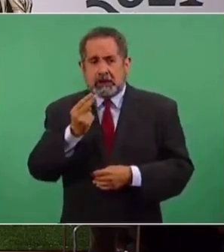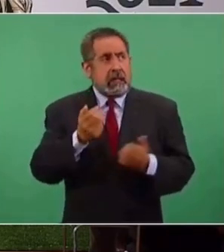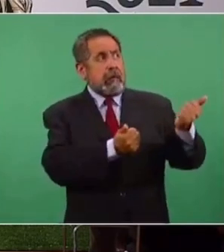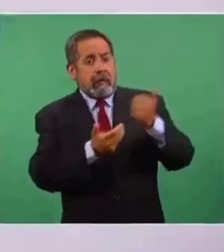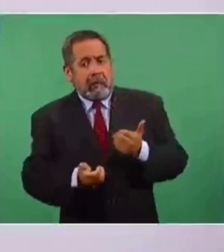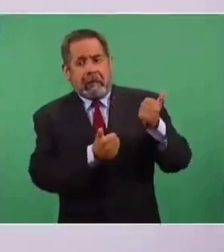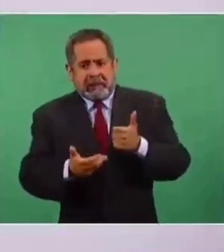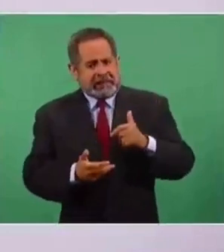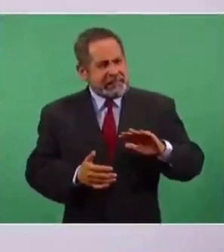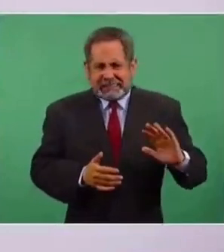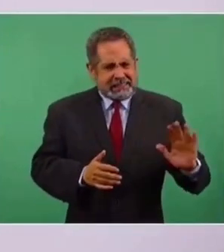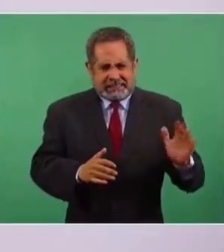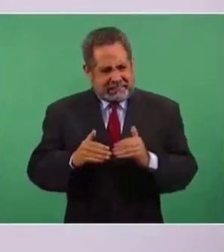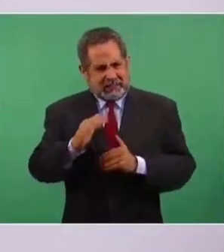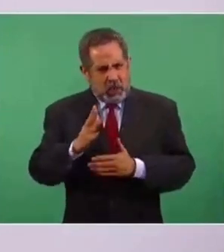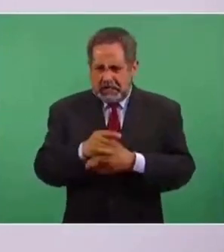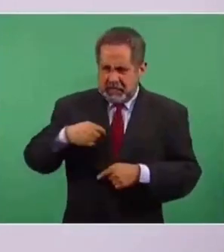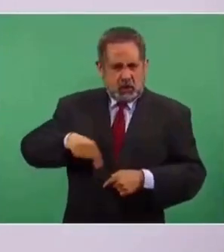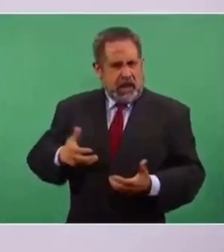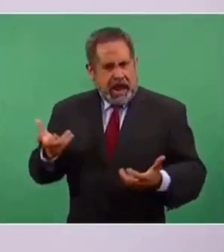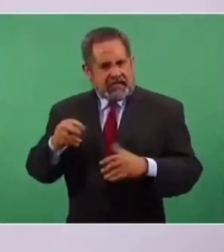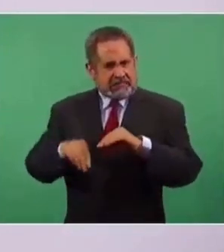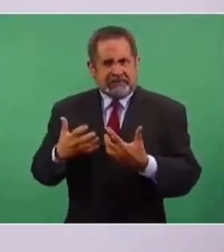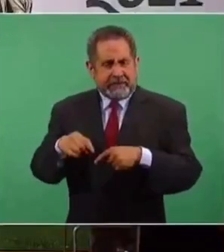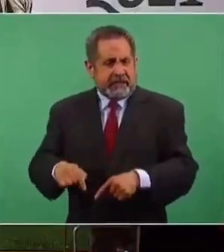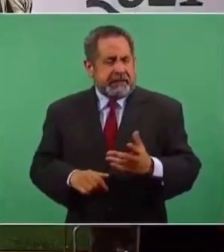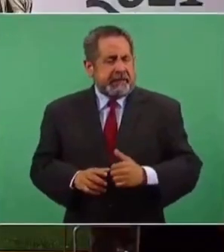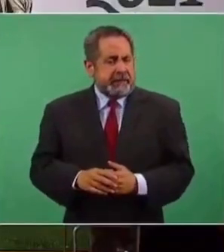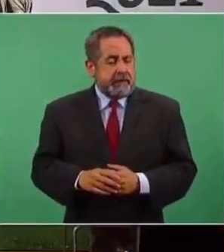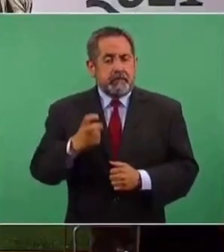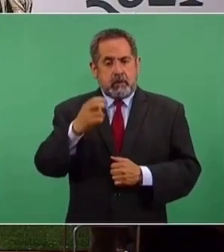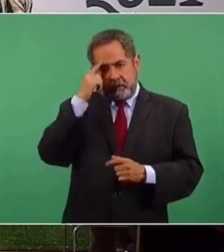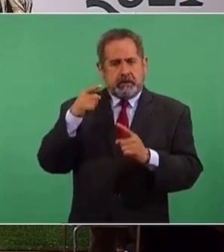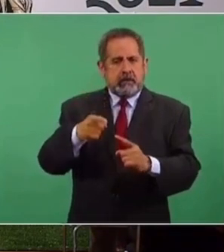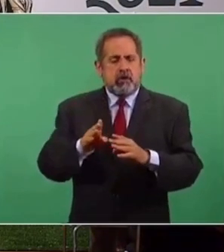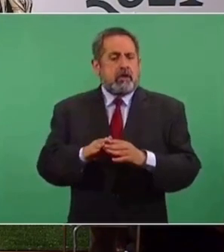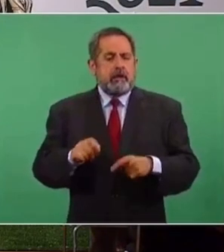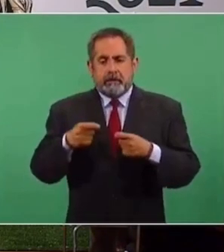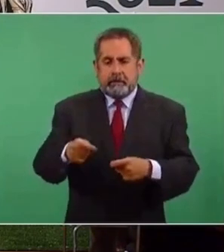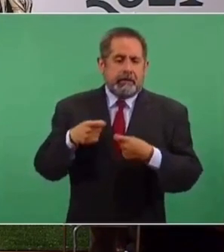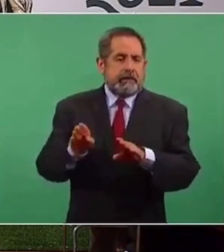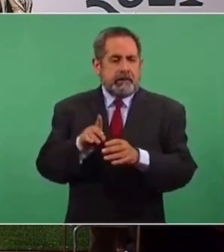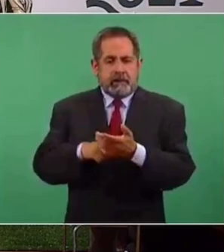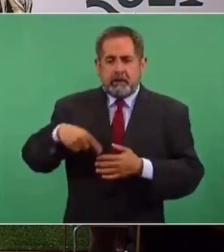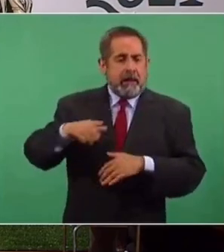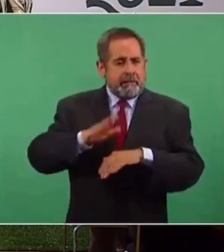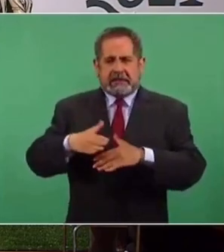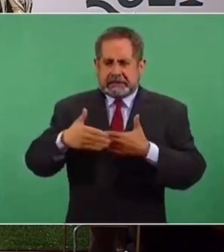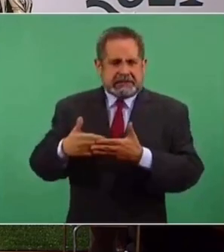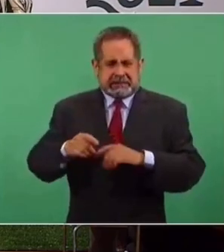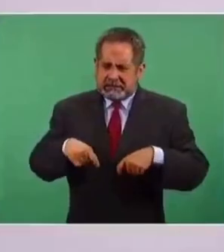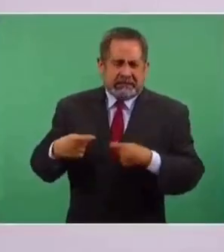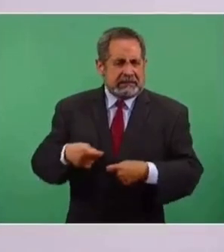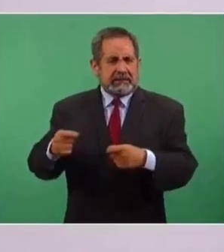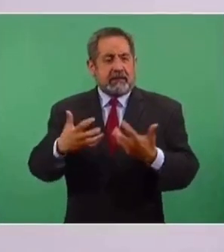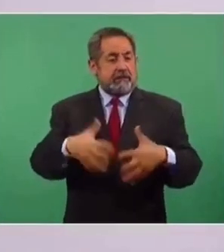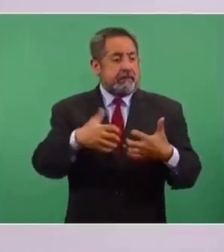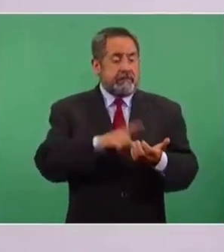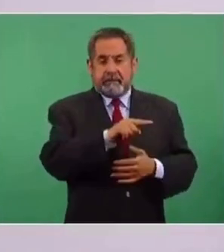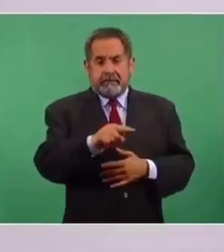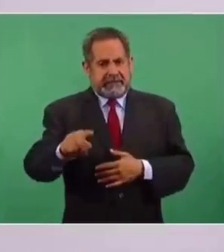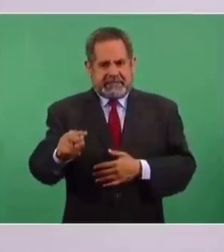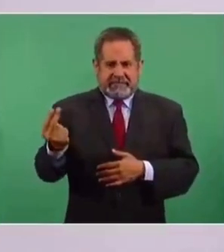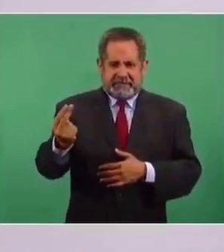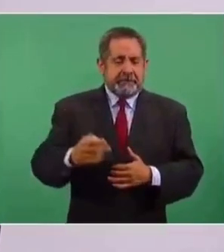importar combustibles del extranjero. Con este fin, se continúa destinando recursos para la modernización de las refinerías